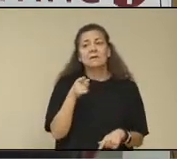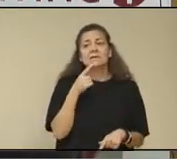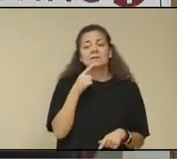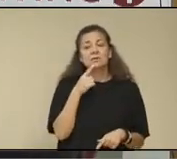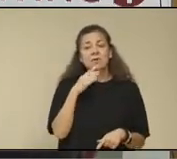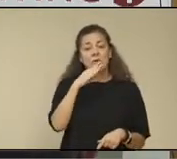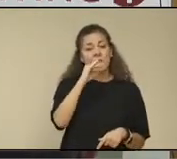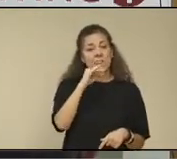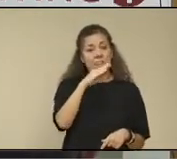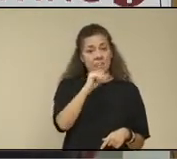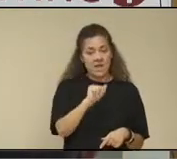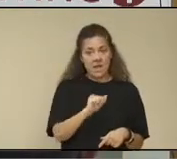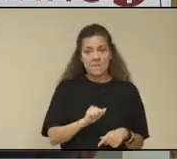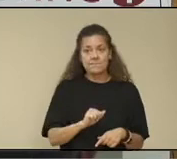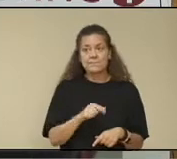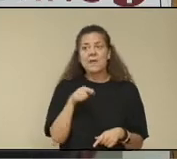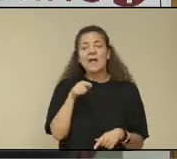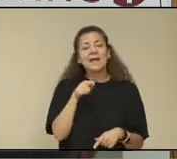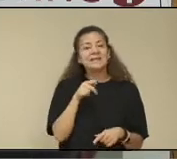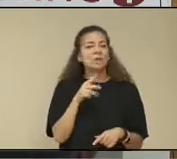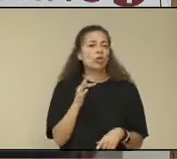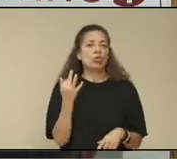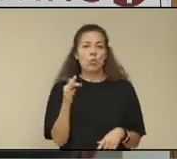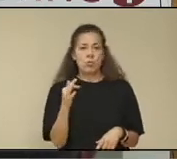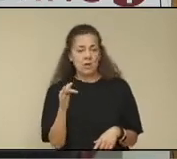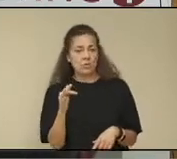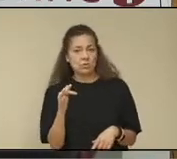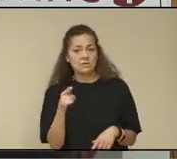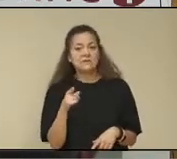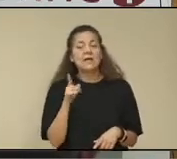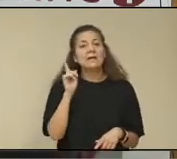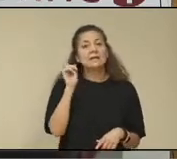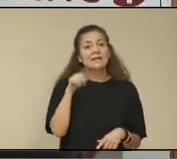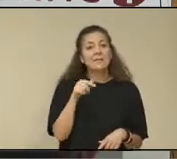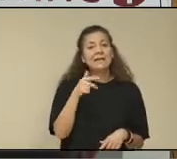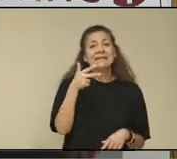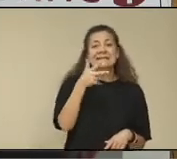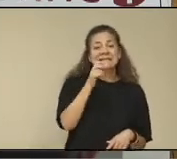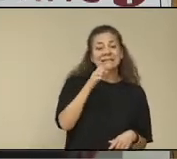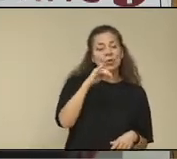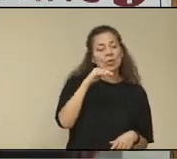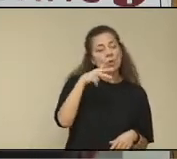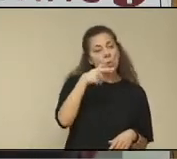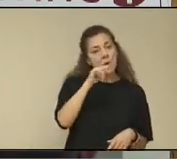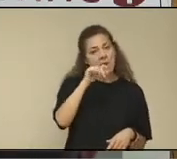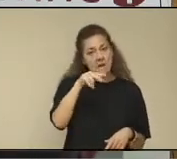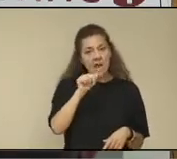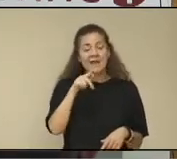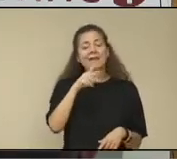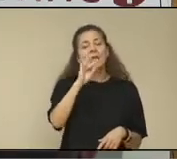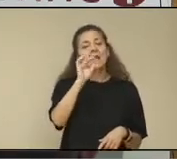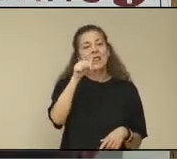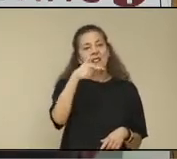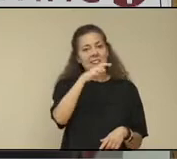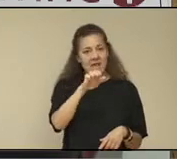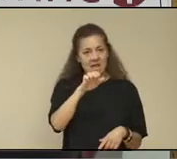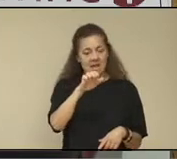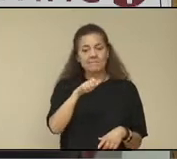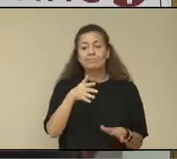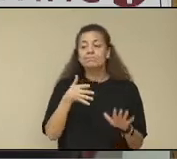Zika, que son tuberculosis, que son chikungunya y que son dengue.